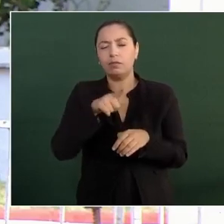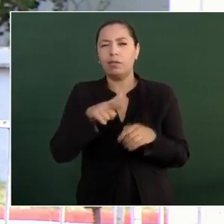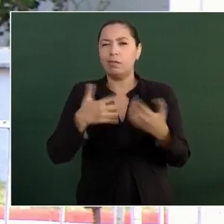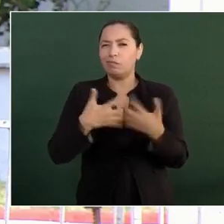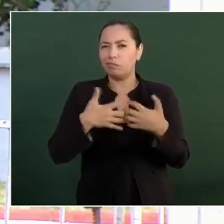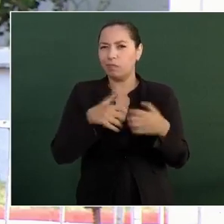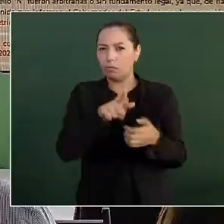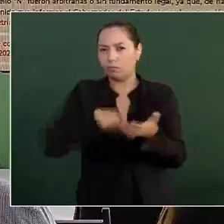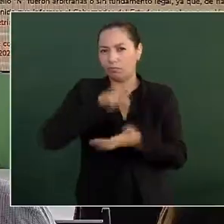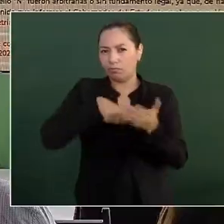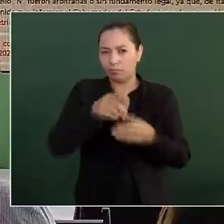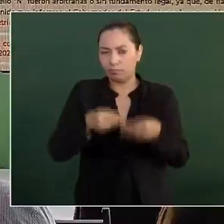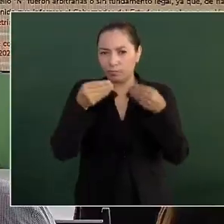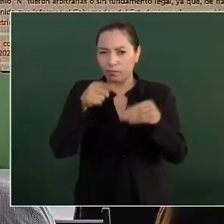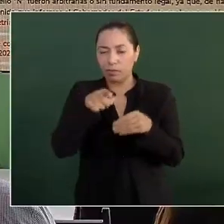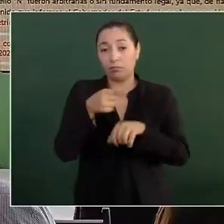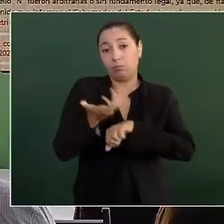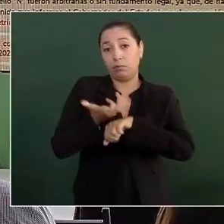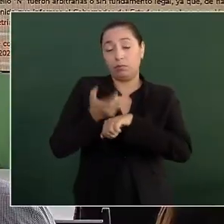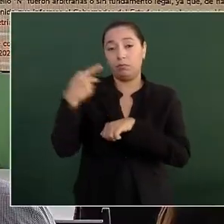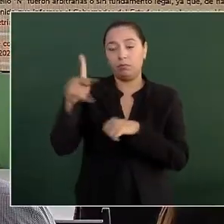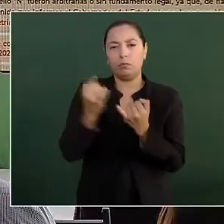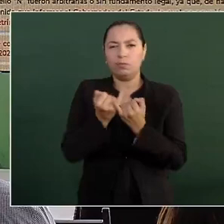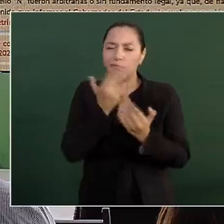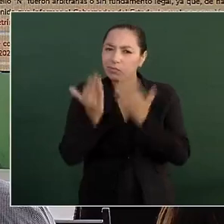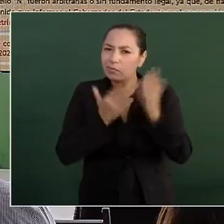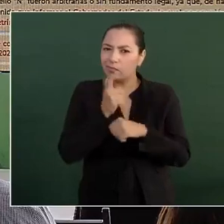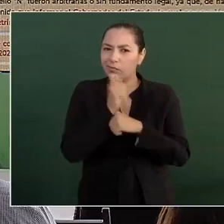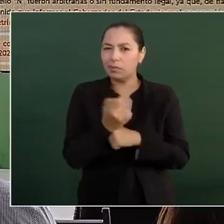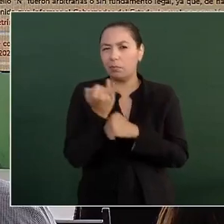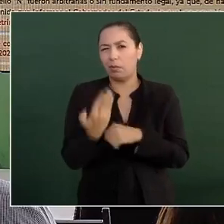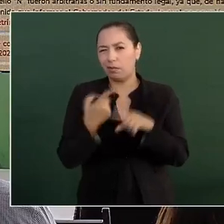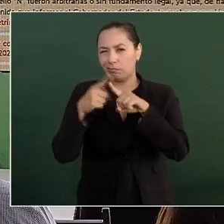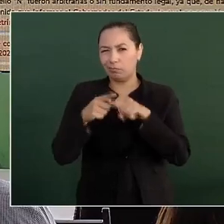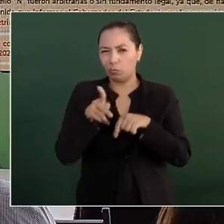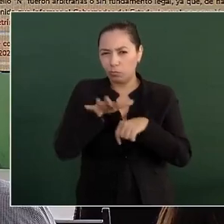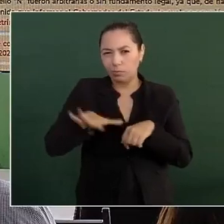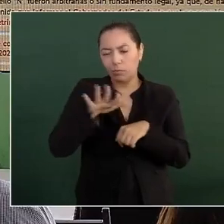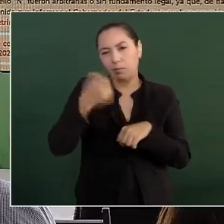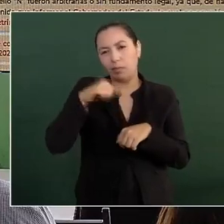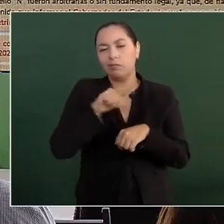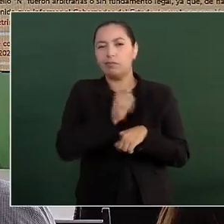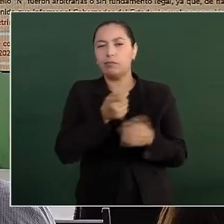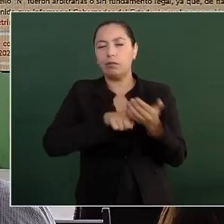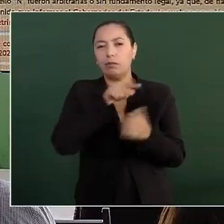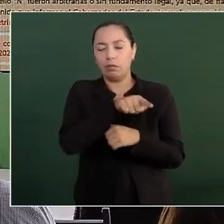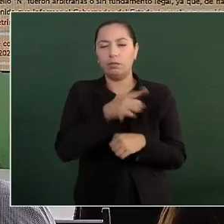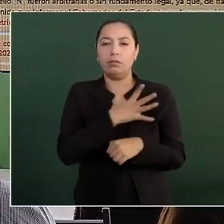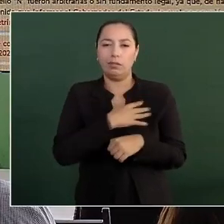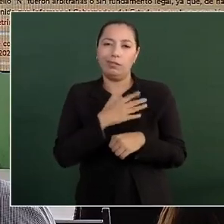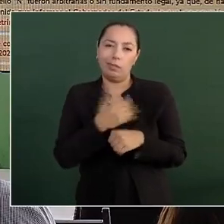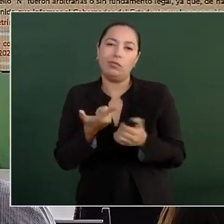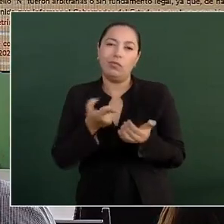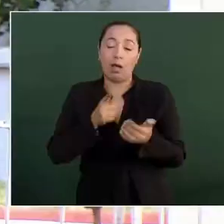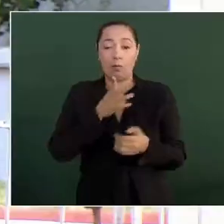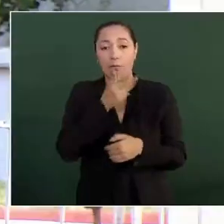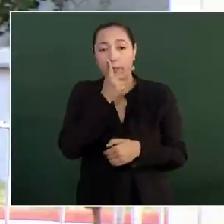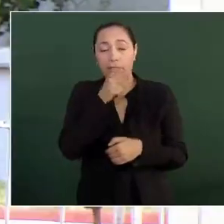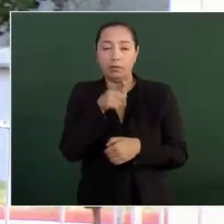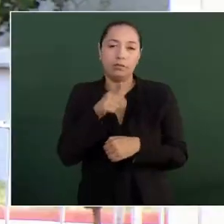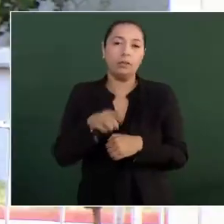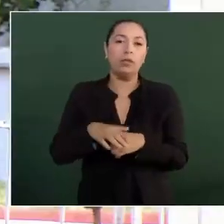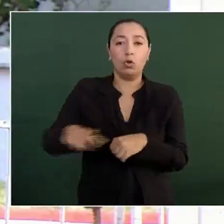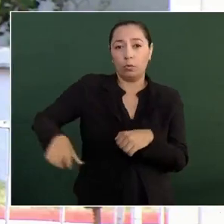extranjera de estudios de imagen pública, presuntamente para posicionar al hijo del entonces gobernador del estado de cara